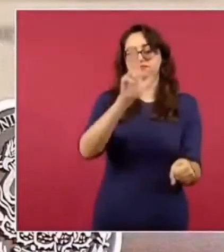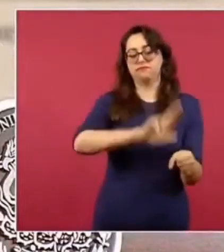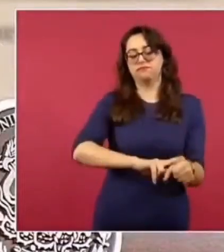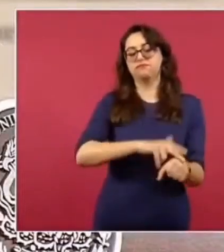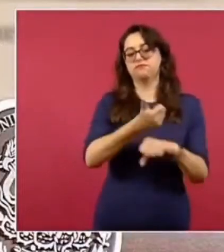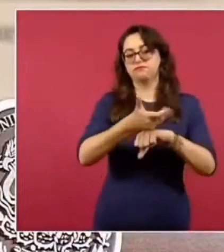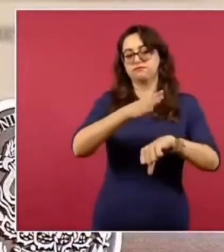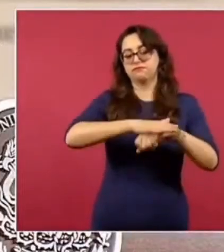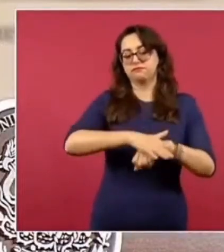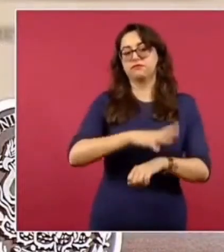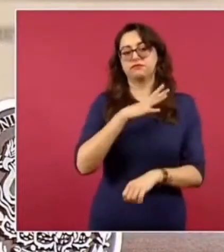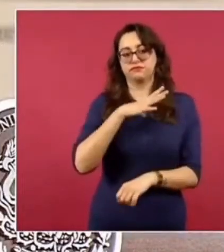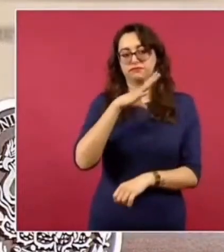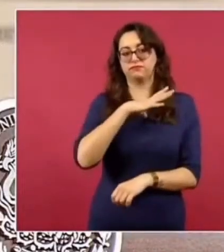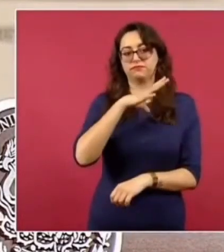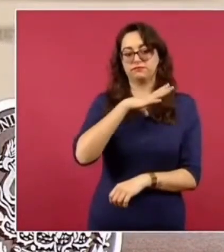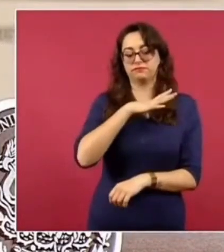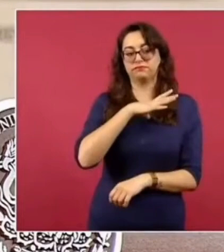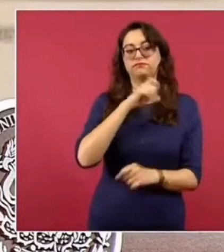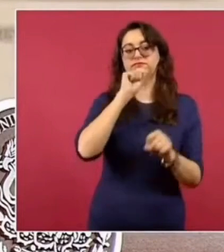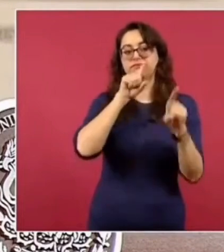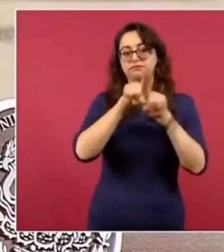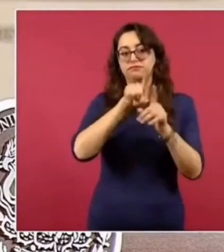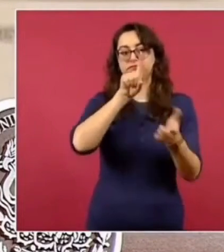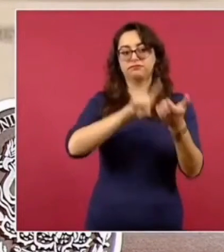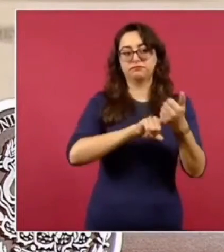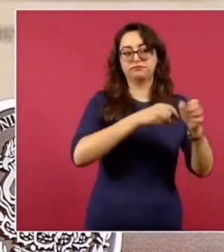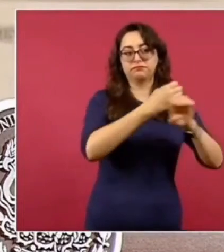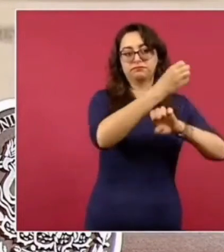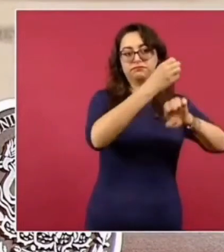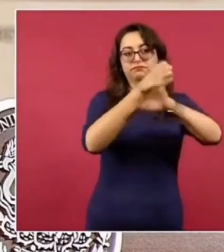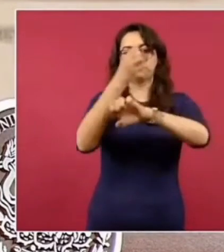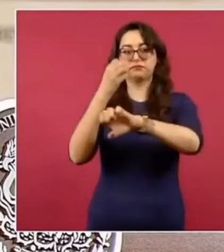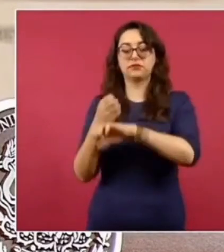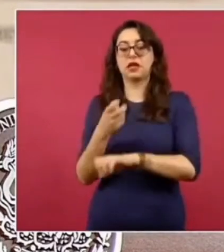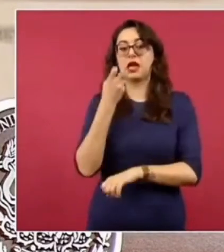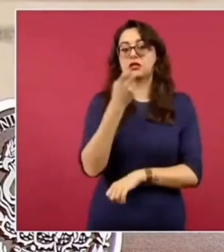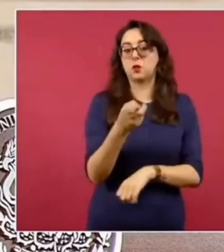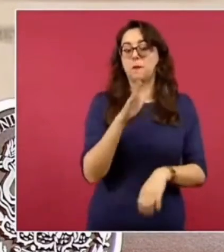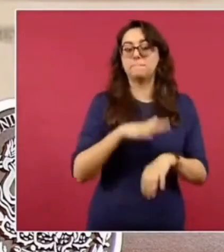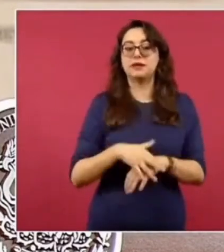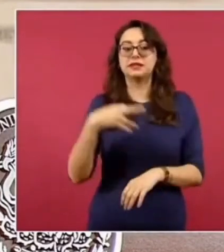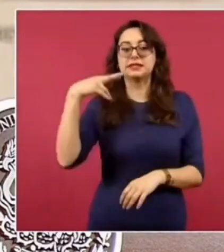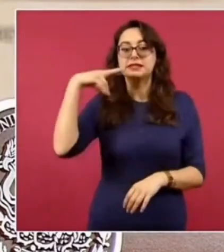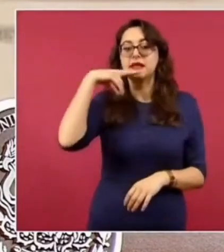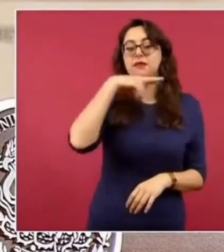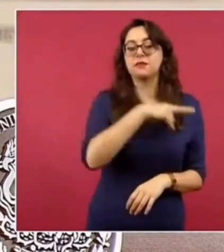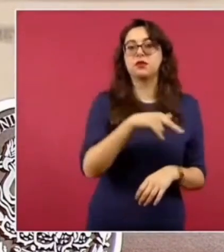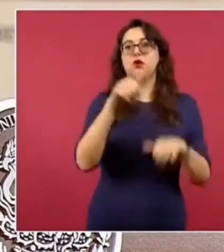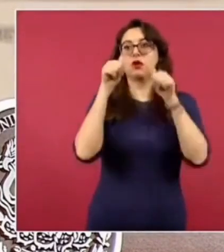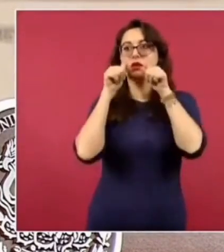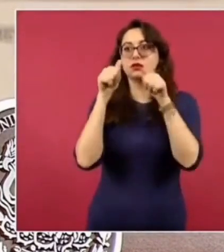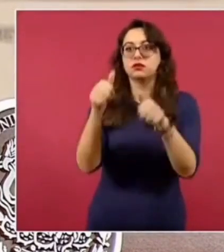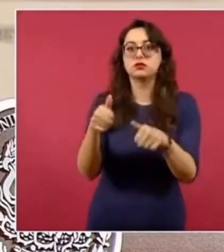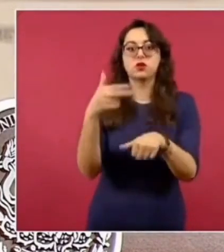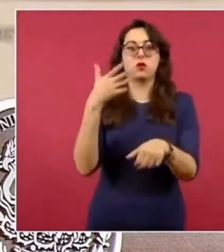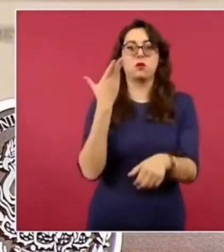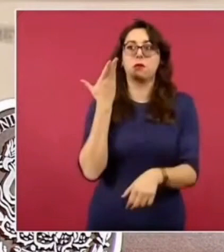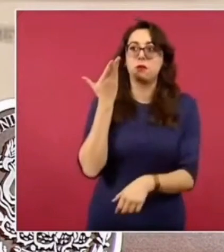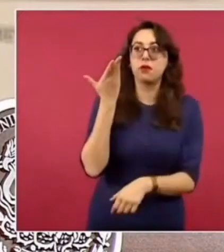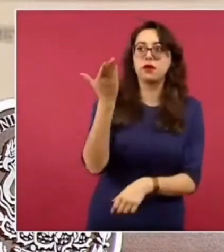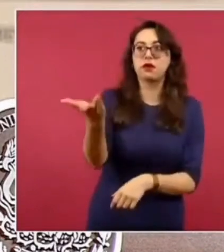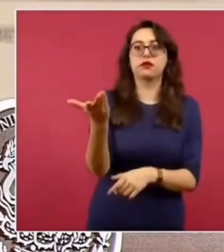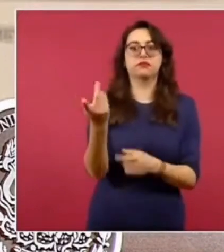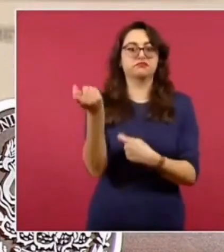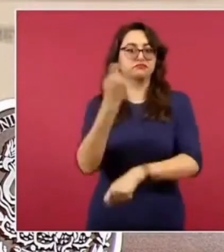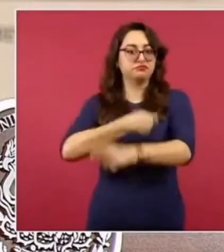cada estado, lo que permite mayor capacidad de reacción y basadas en estas órdenes de reposición a